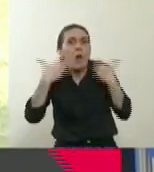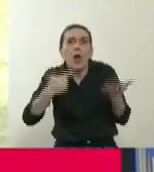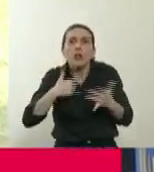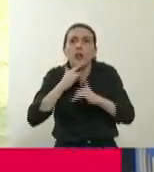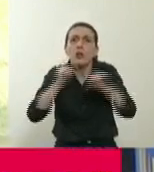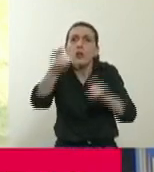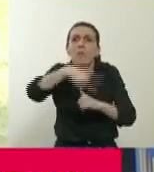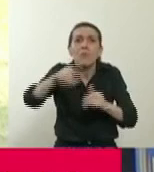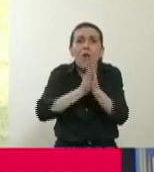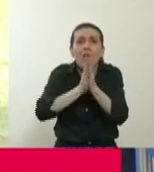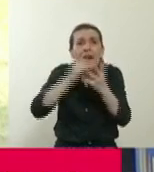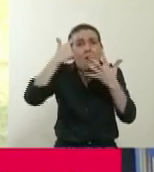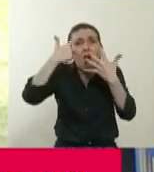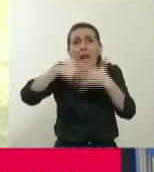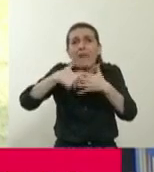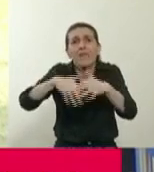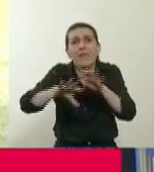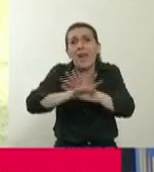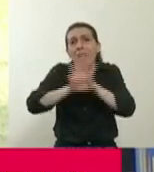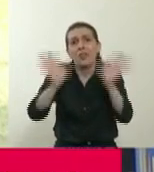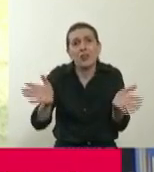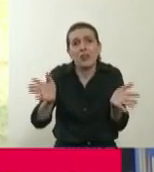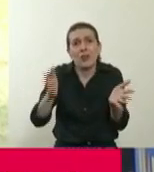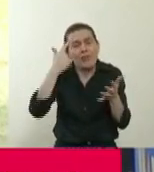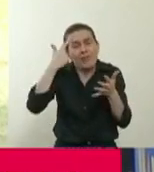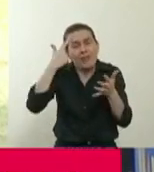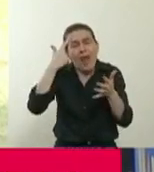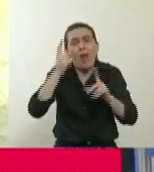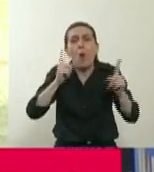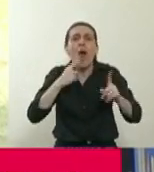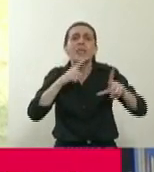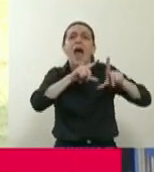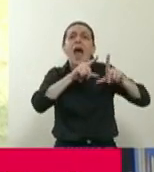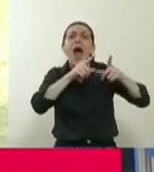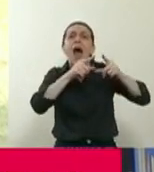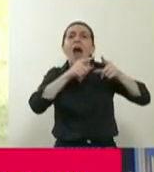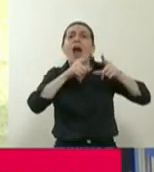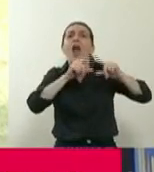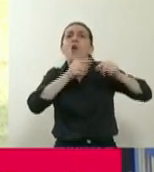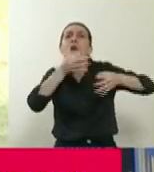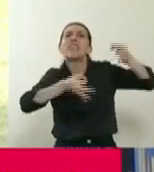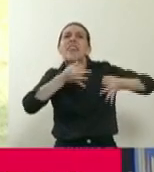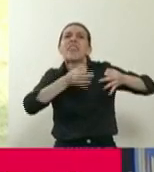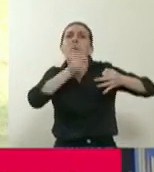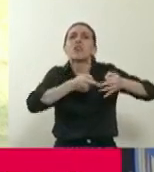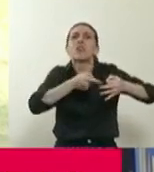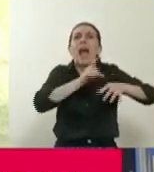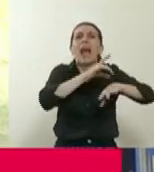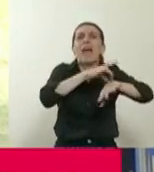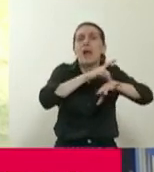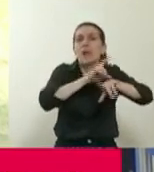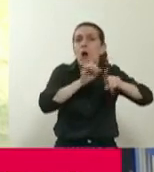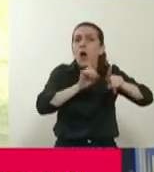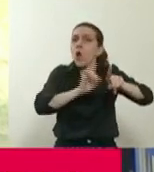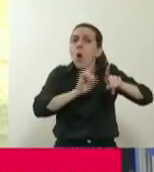porque es mucho más que un número a lo que les estoy convocando. No los estoy convocando.